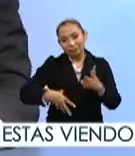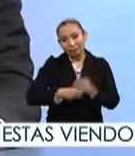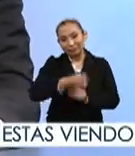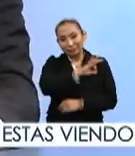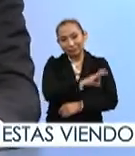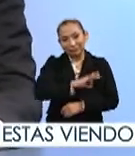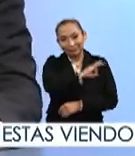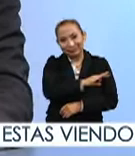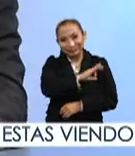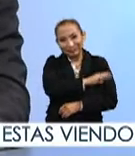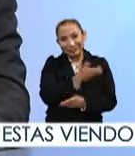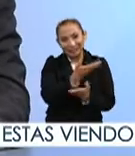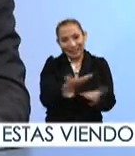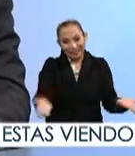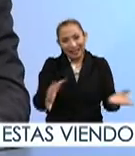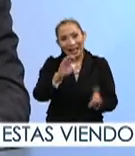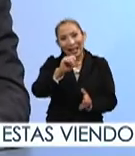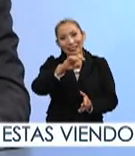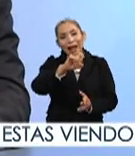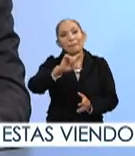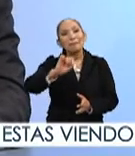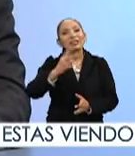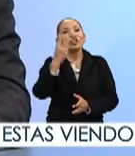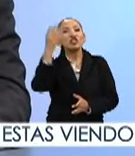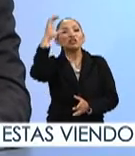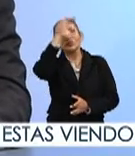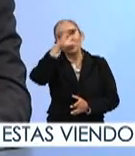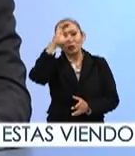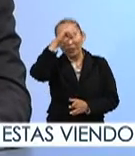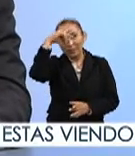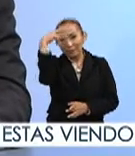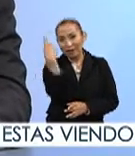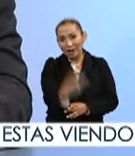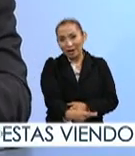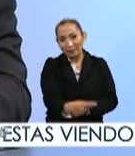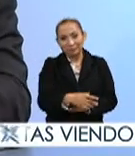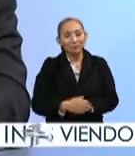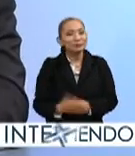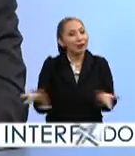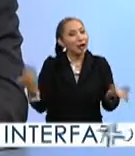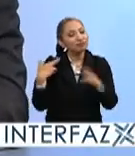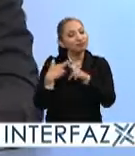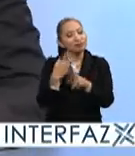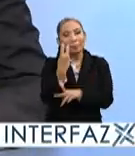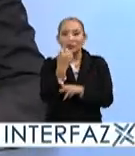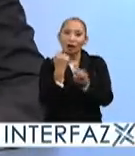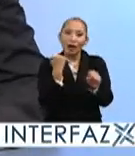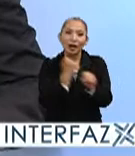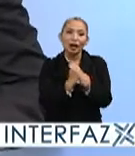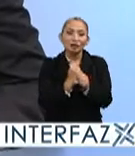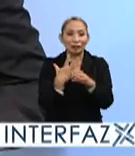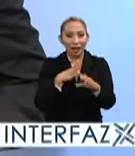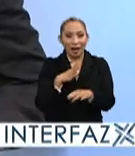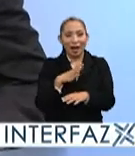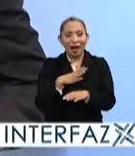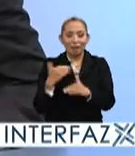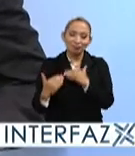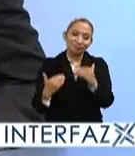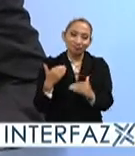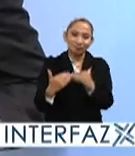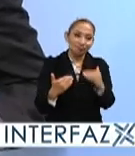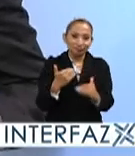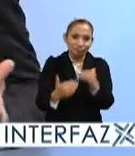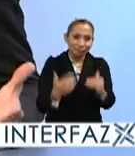las felicitaciones de este gran canal, el Canal Cultural de México, Canal 22, que cumplió 25 años de